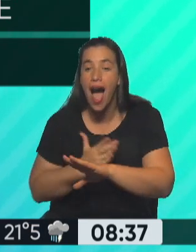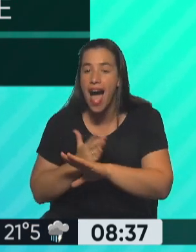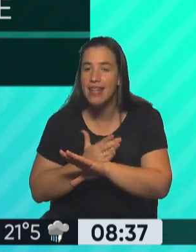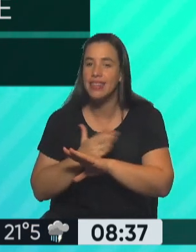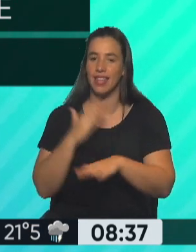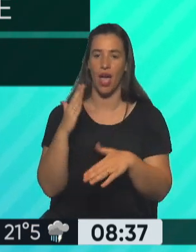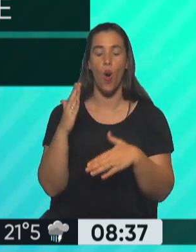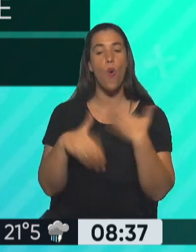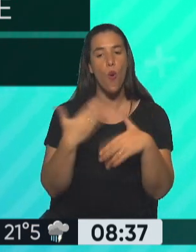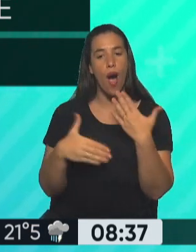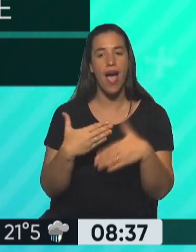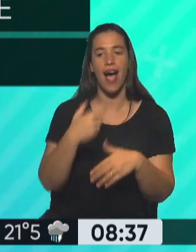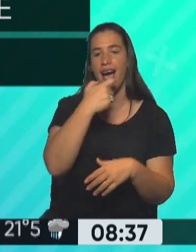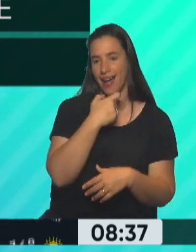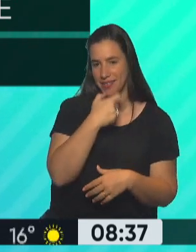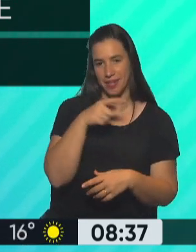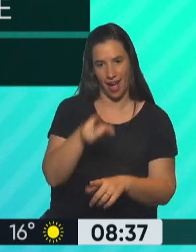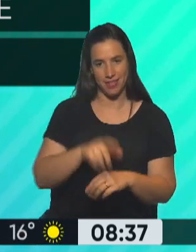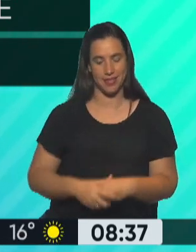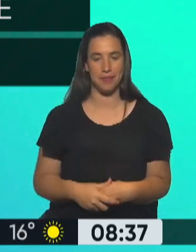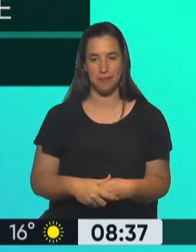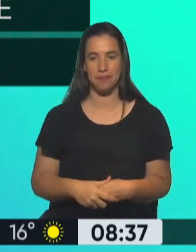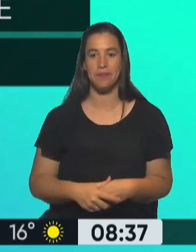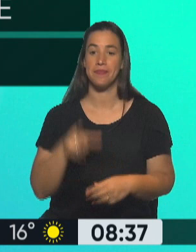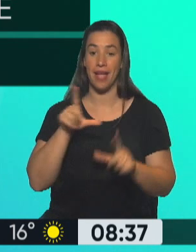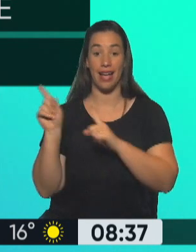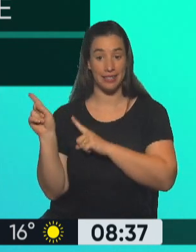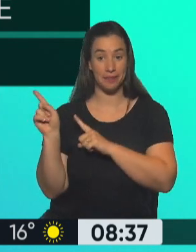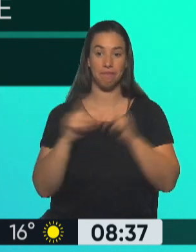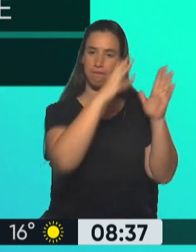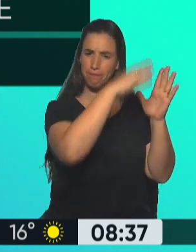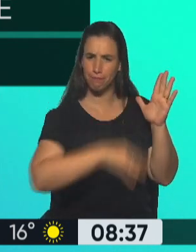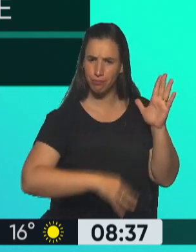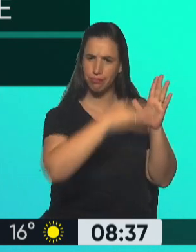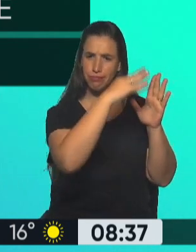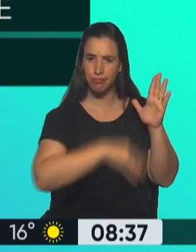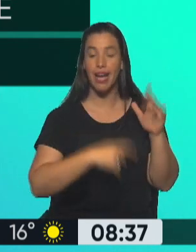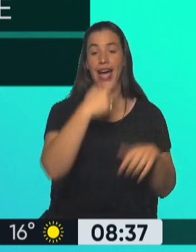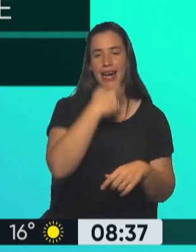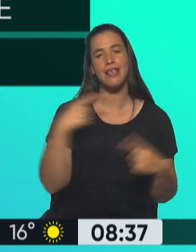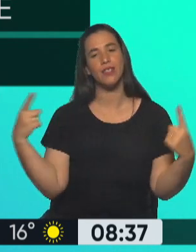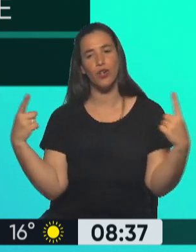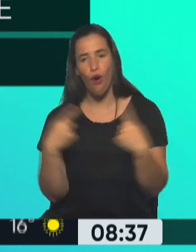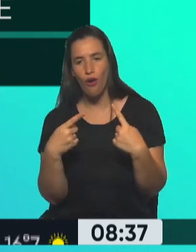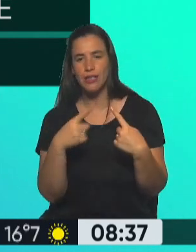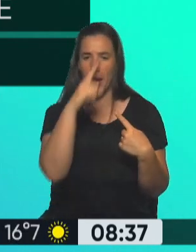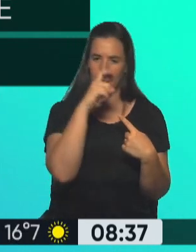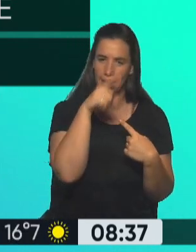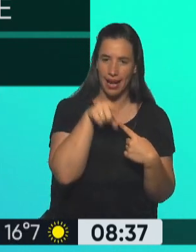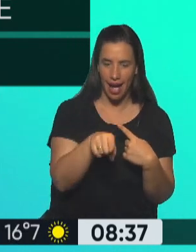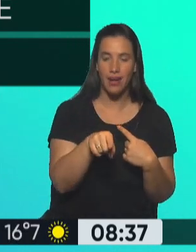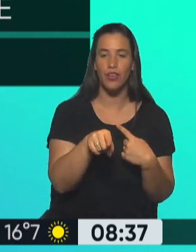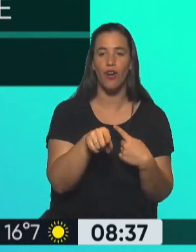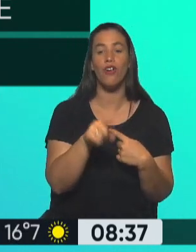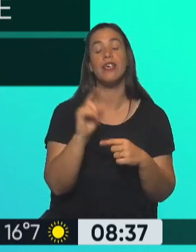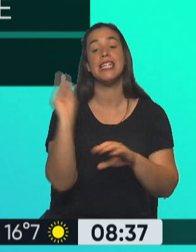la Academia. Ahí está, mira, ahí está el fixture. Lo cierto es que Racing enfrenta al Belgrano en Avellaneda, el sábado